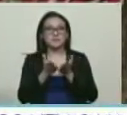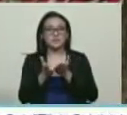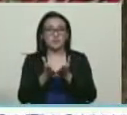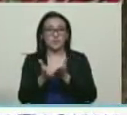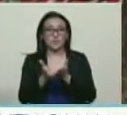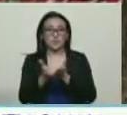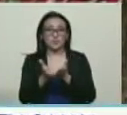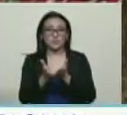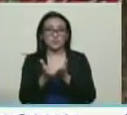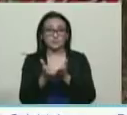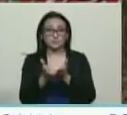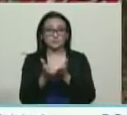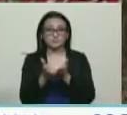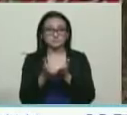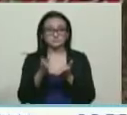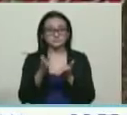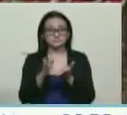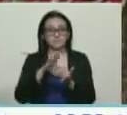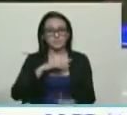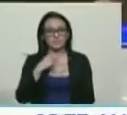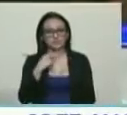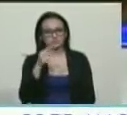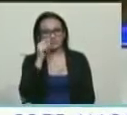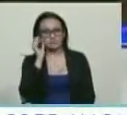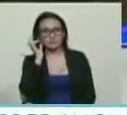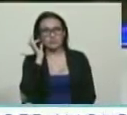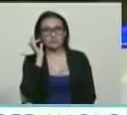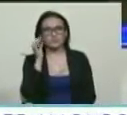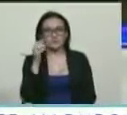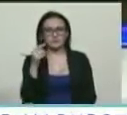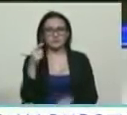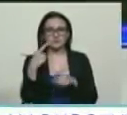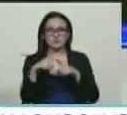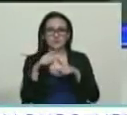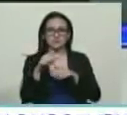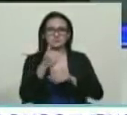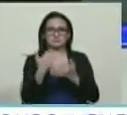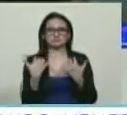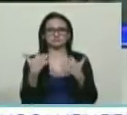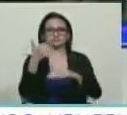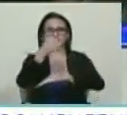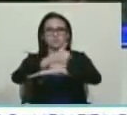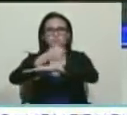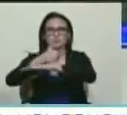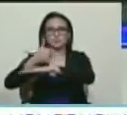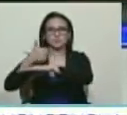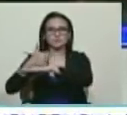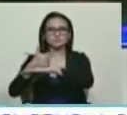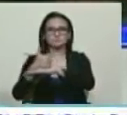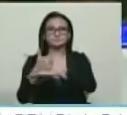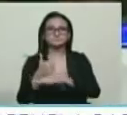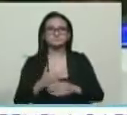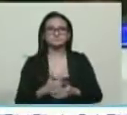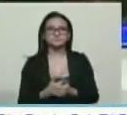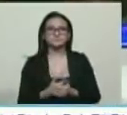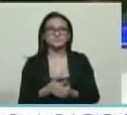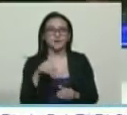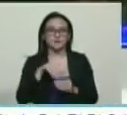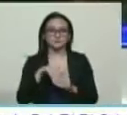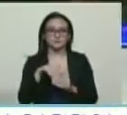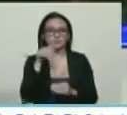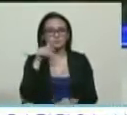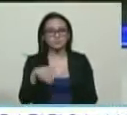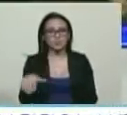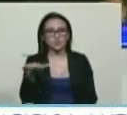servidoras, nuestros voceros, voceras en las distintas instancias, valga la expresión, de elección popular.